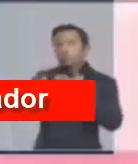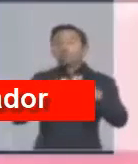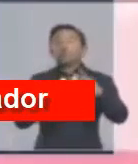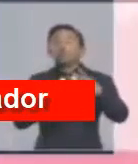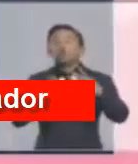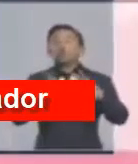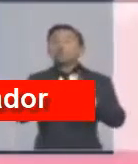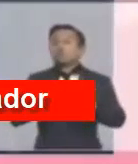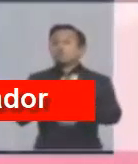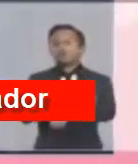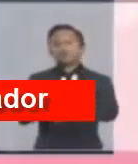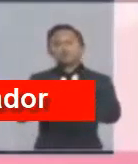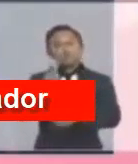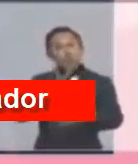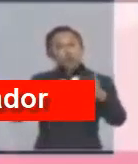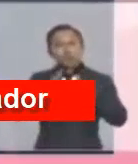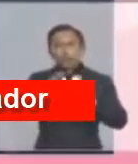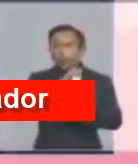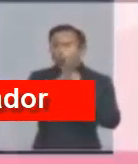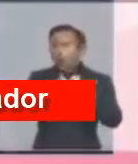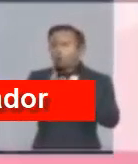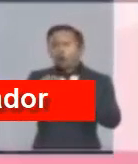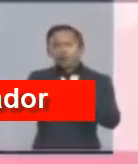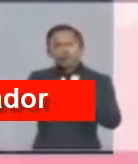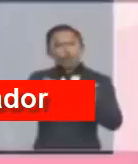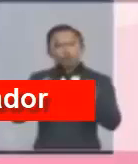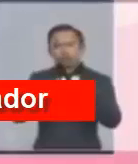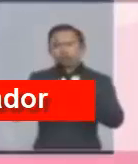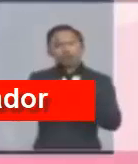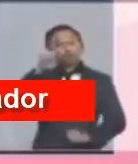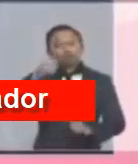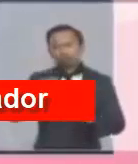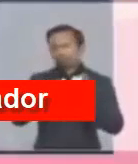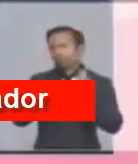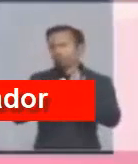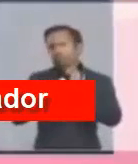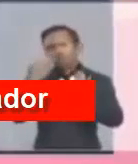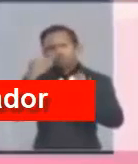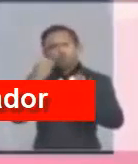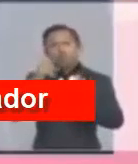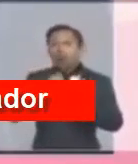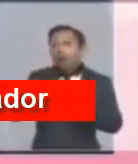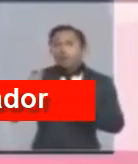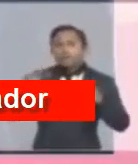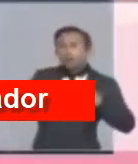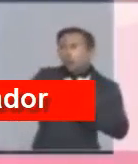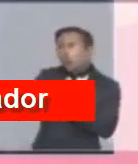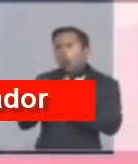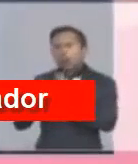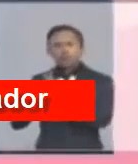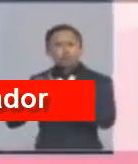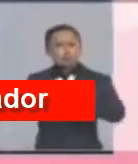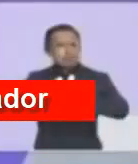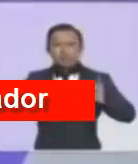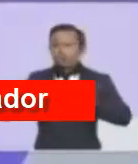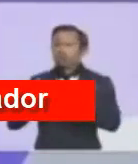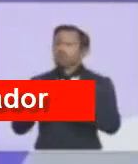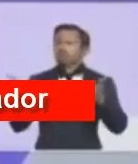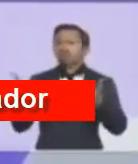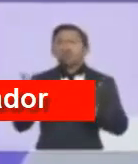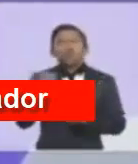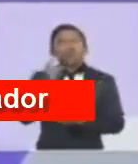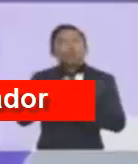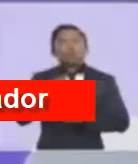términos al cuidado propio del cuerpo, ¿no? Y tenemos otro punto más que me decía que el